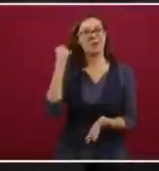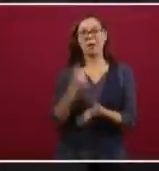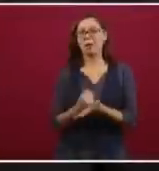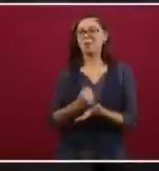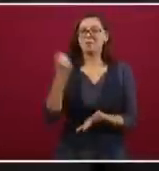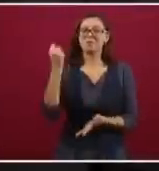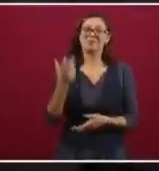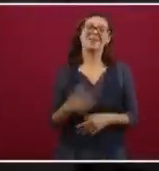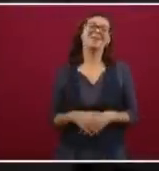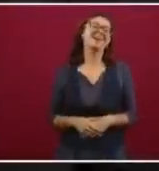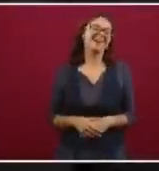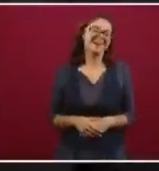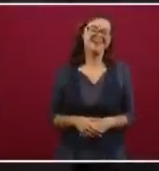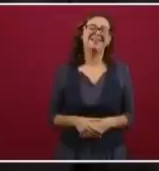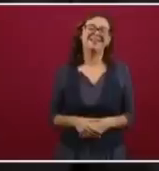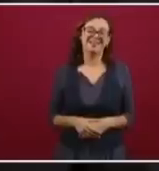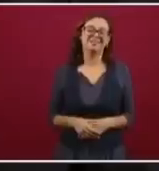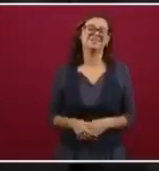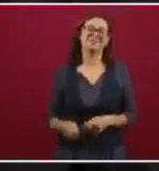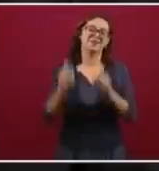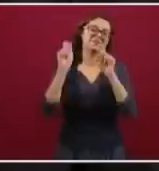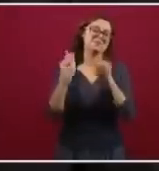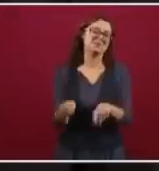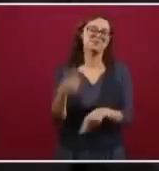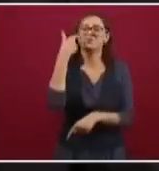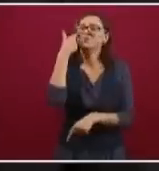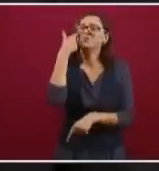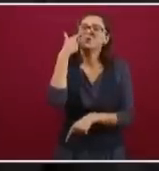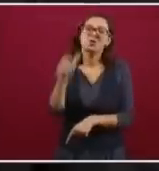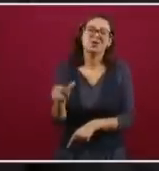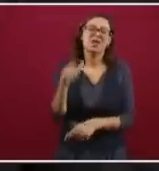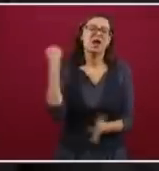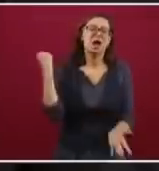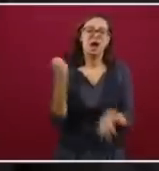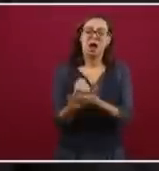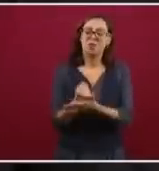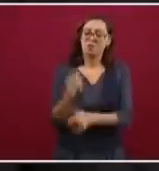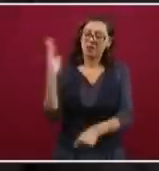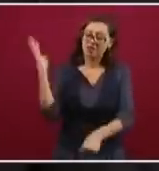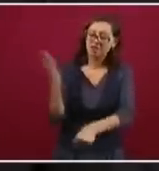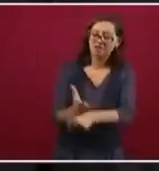los mismos que no quieren aprobar el que se castigue